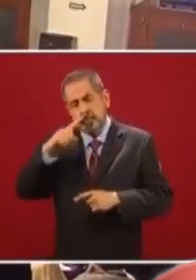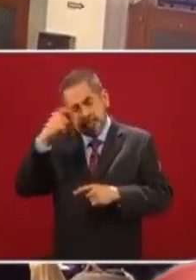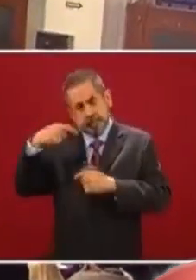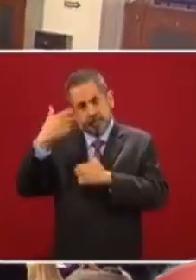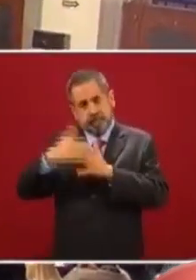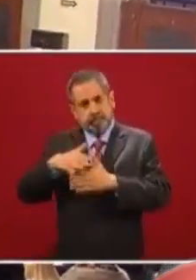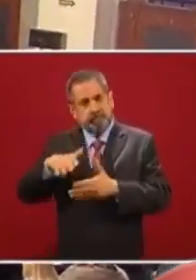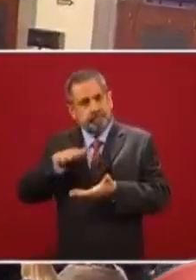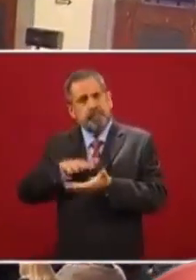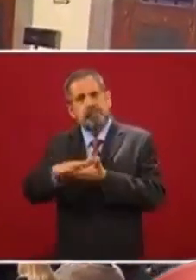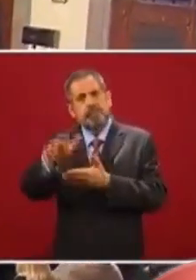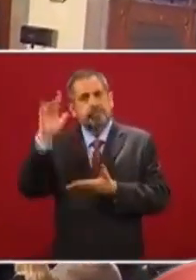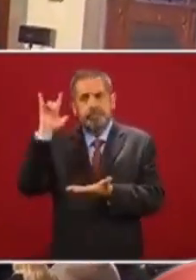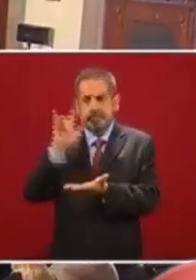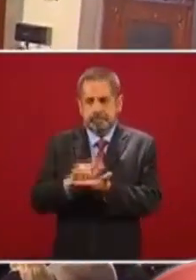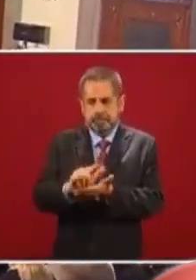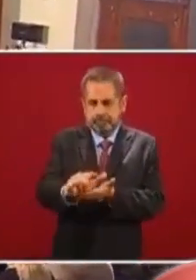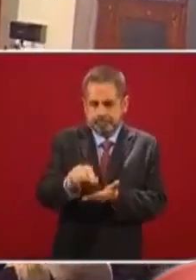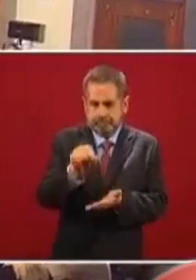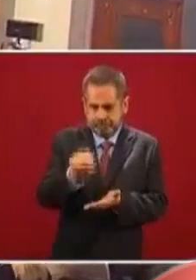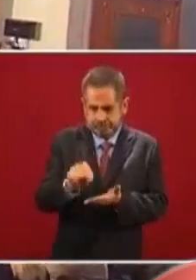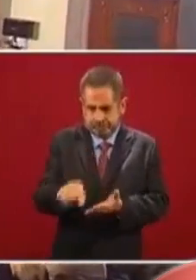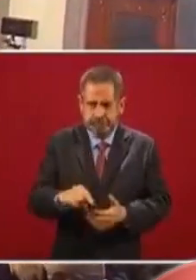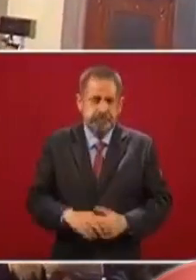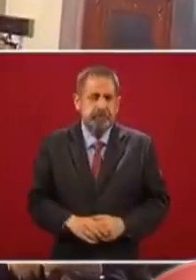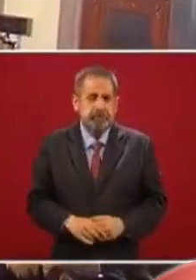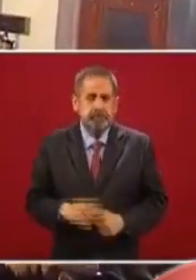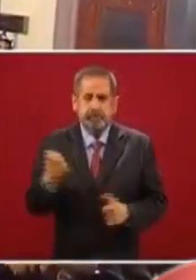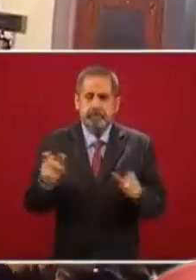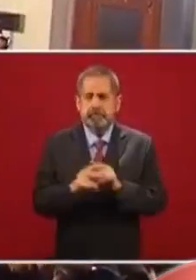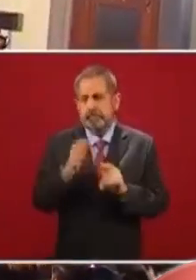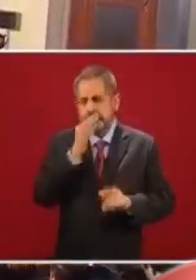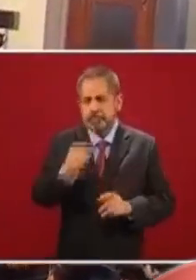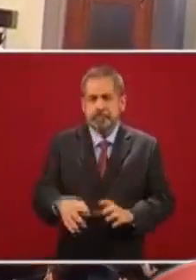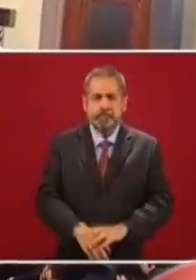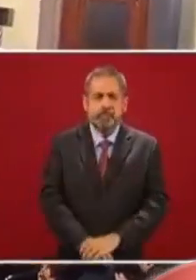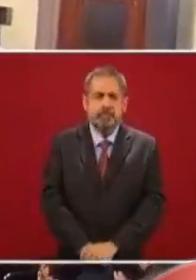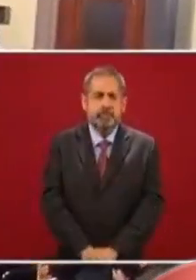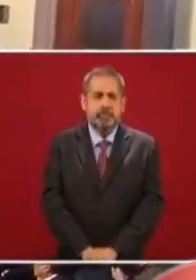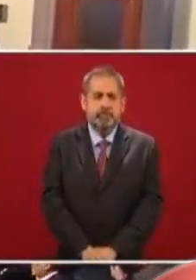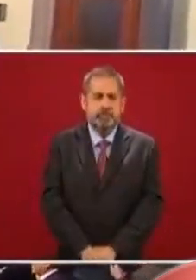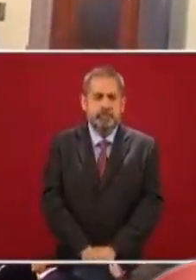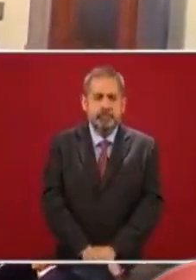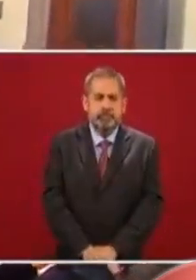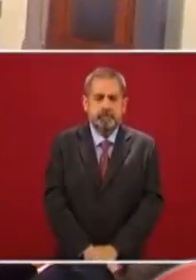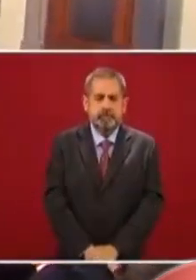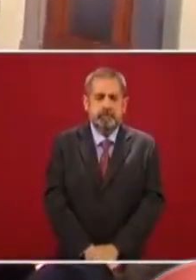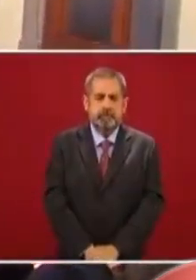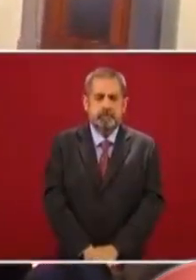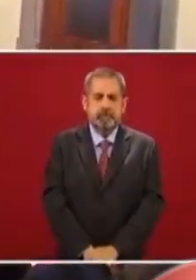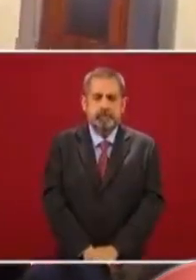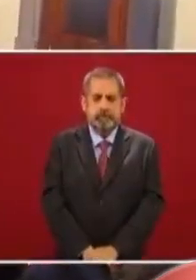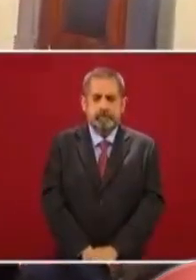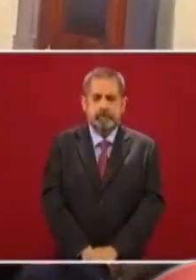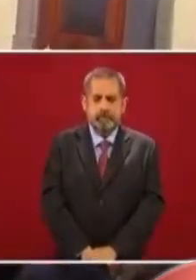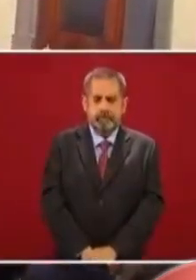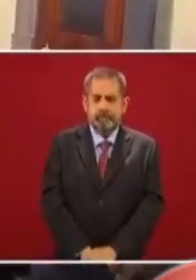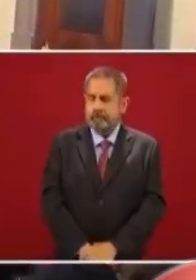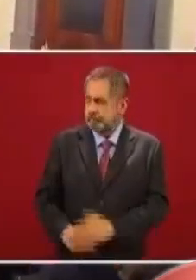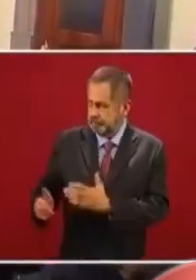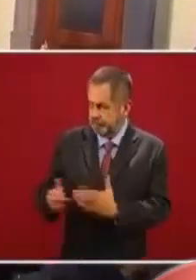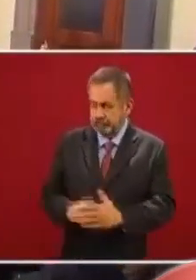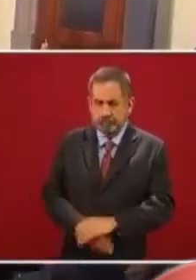en la propia construcción de las pistas. Esa sería la consideración. Señor. Gracias, señor.